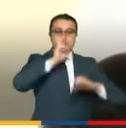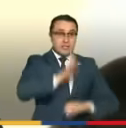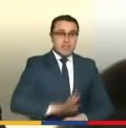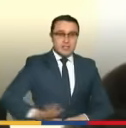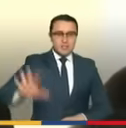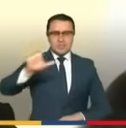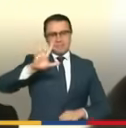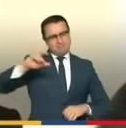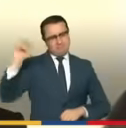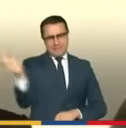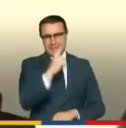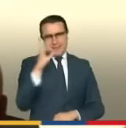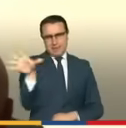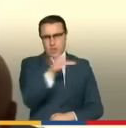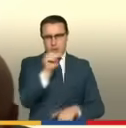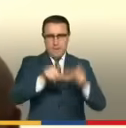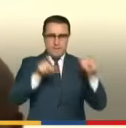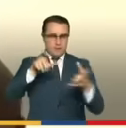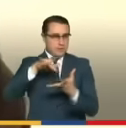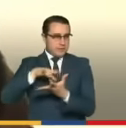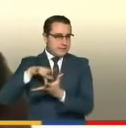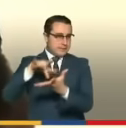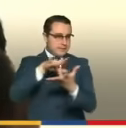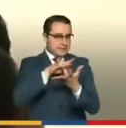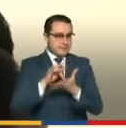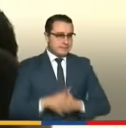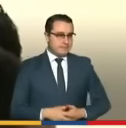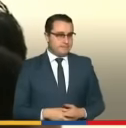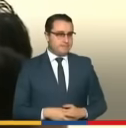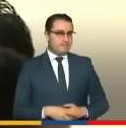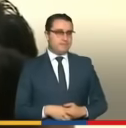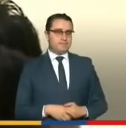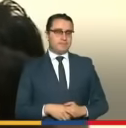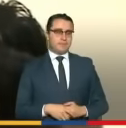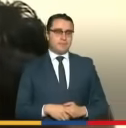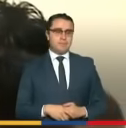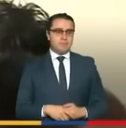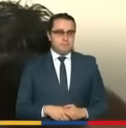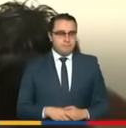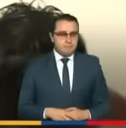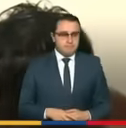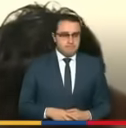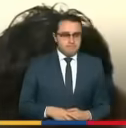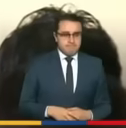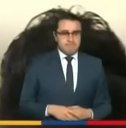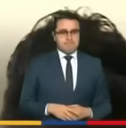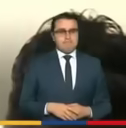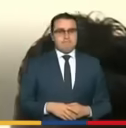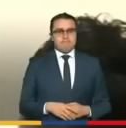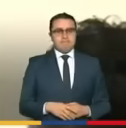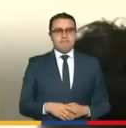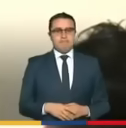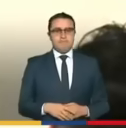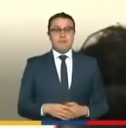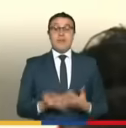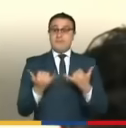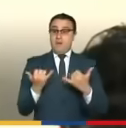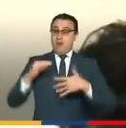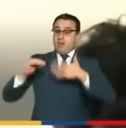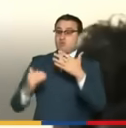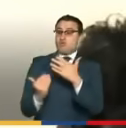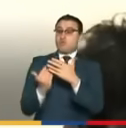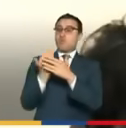comunidad asistente. ¿Cuál es el objetivo de esta reforma? Es